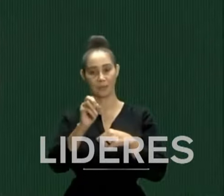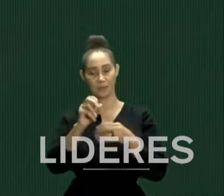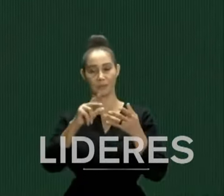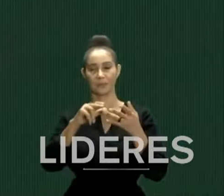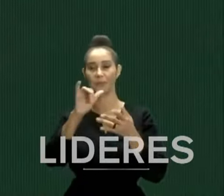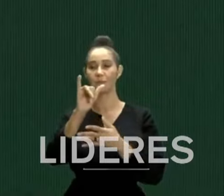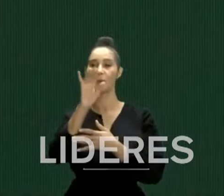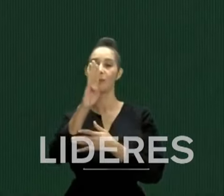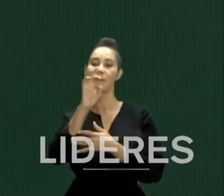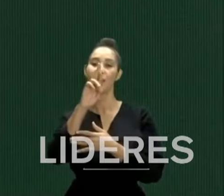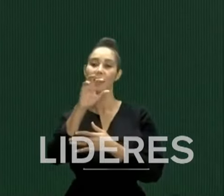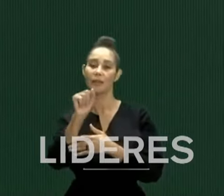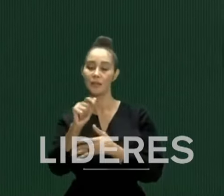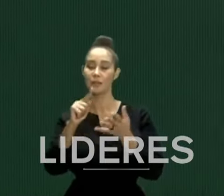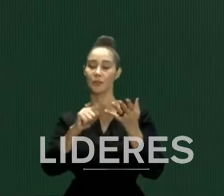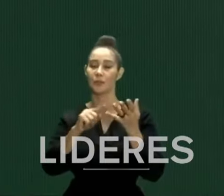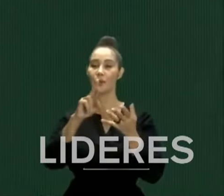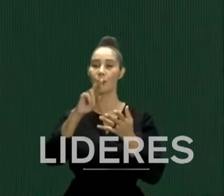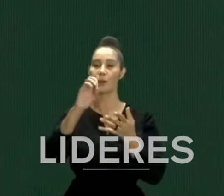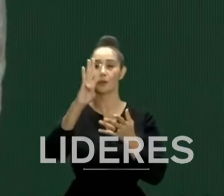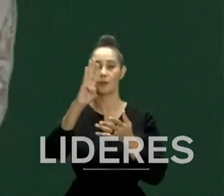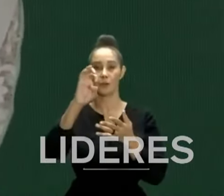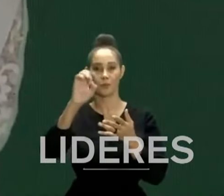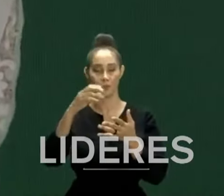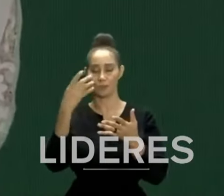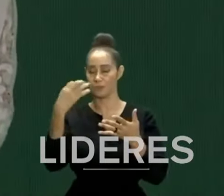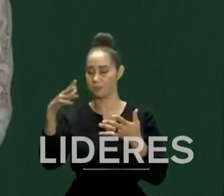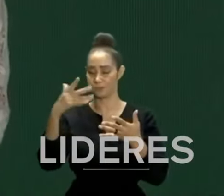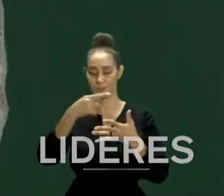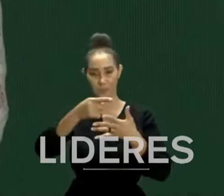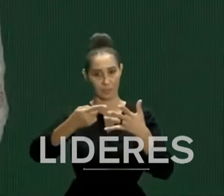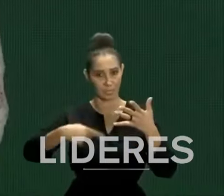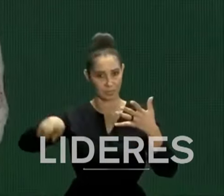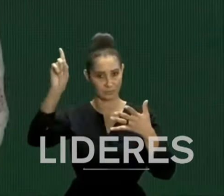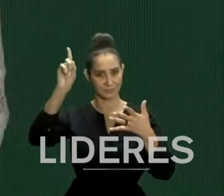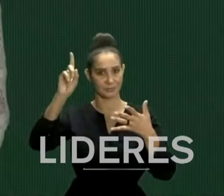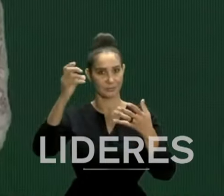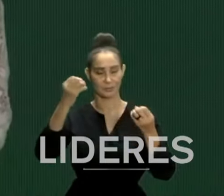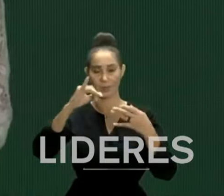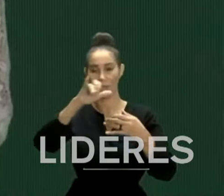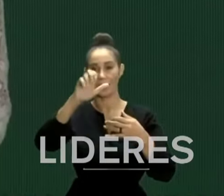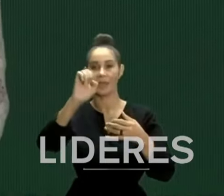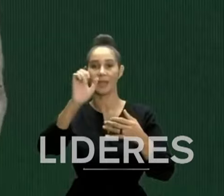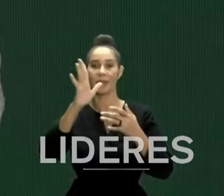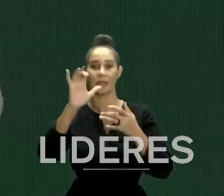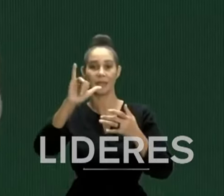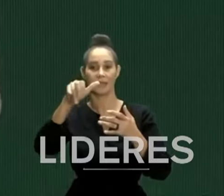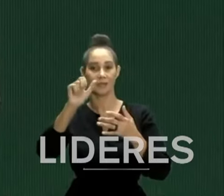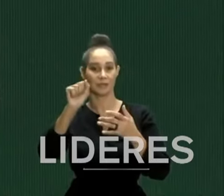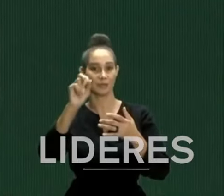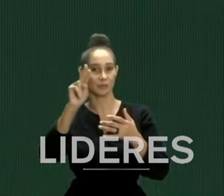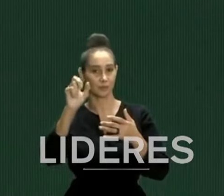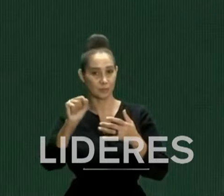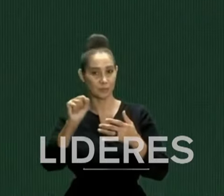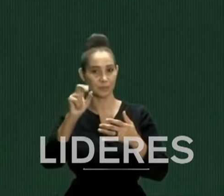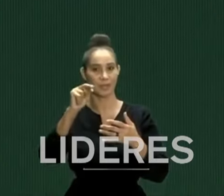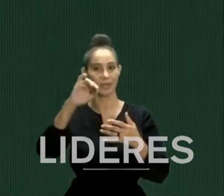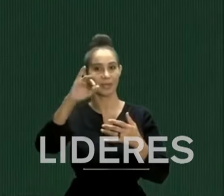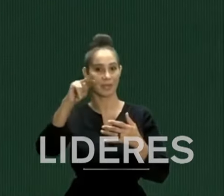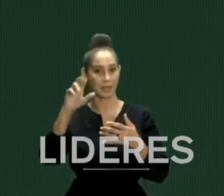Lluverito, Eury, Robert. ¡Wow, señores! ¡Cuánta gente! Ahí veo a Jesús, a Niana,